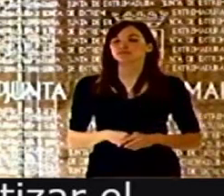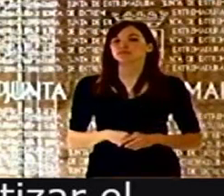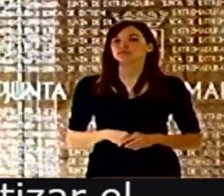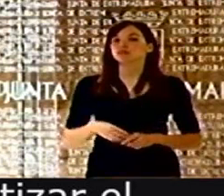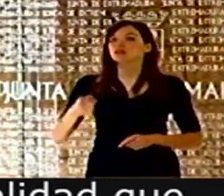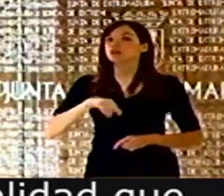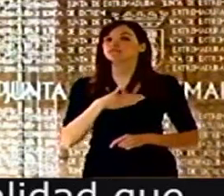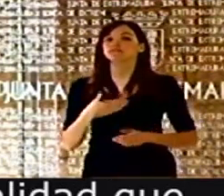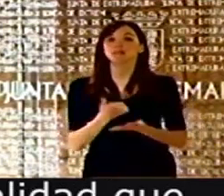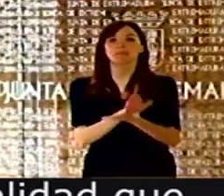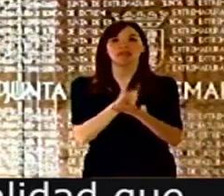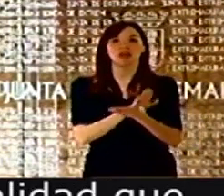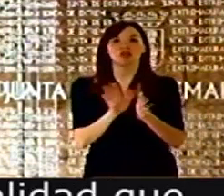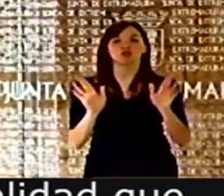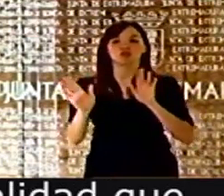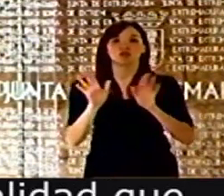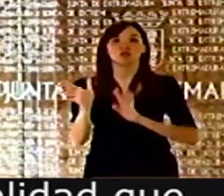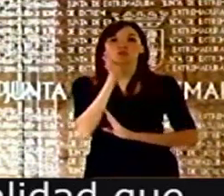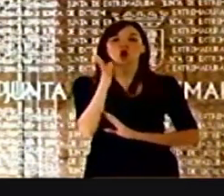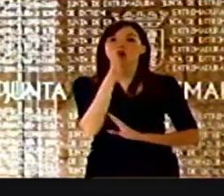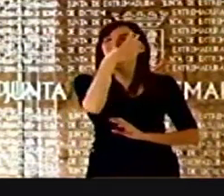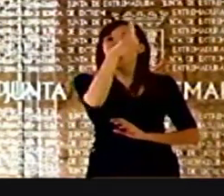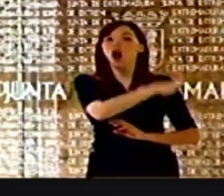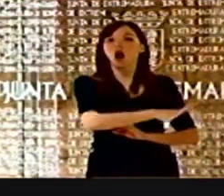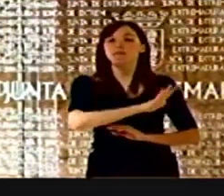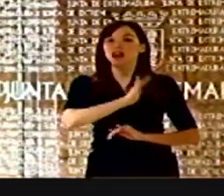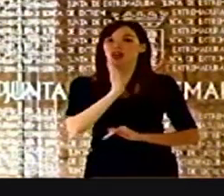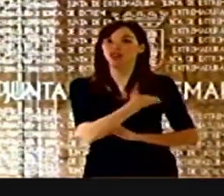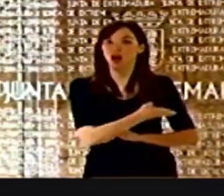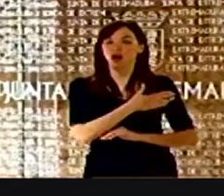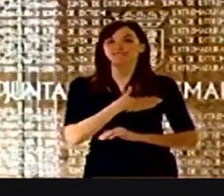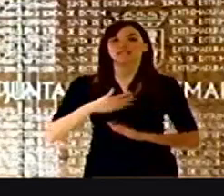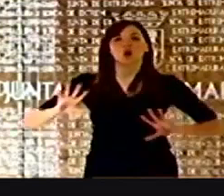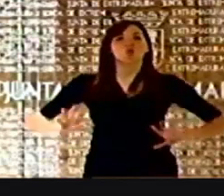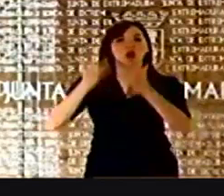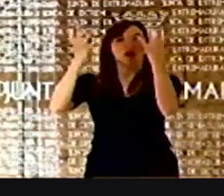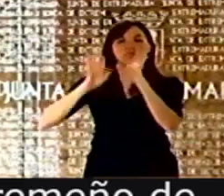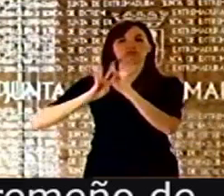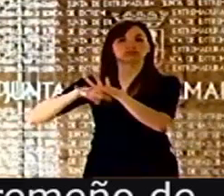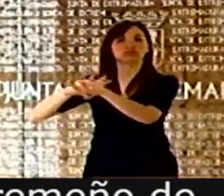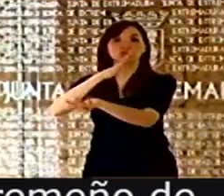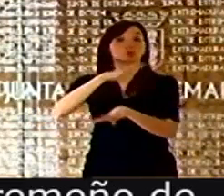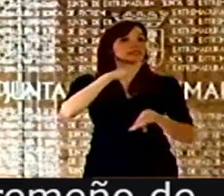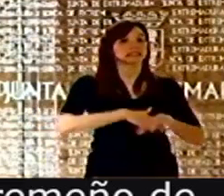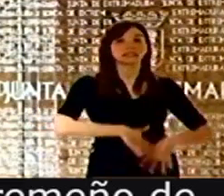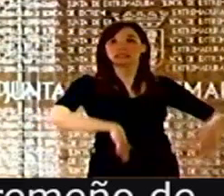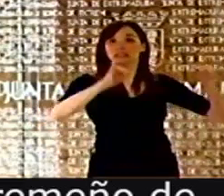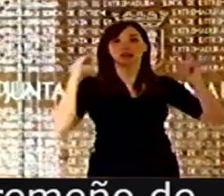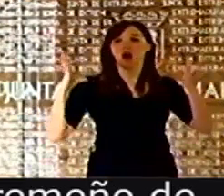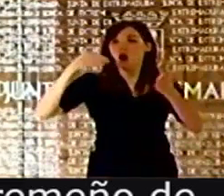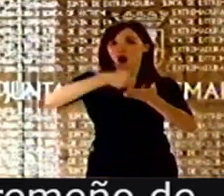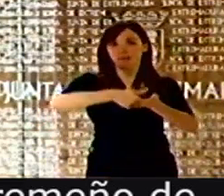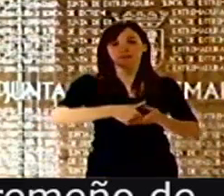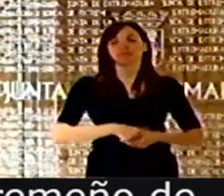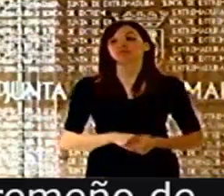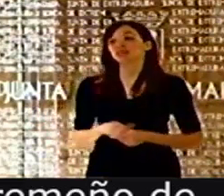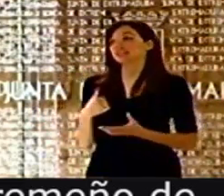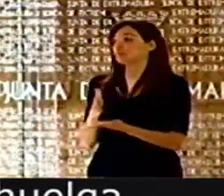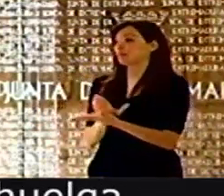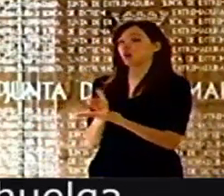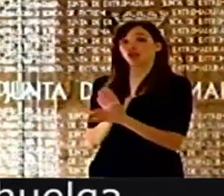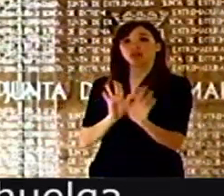Extremeño de Salud porque están amenazando con irse a la huelga, porque es que los contratos y los pliegos de condiciones se siguen sin cumplir desde que llegó la empresa. La mediación no la puede hacer el